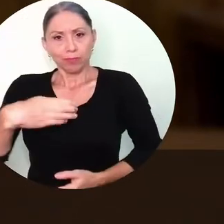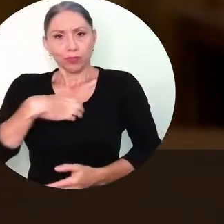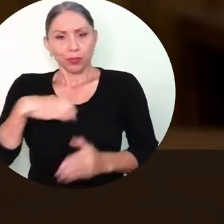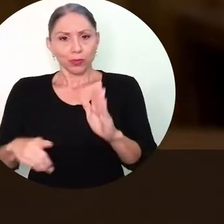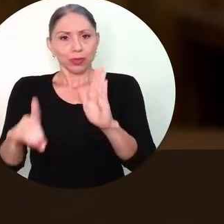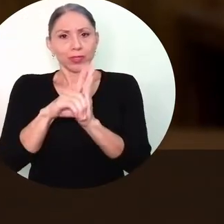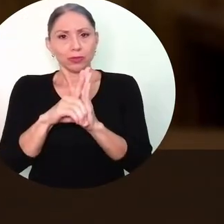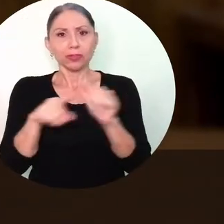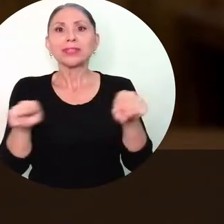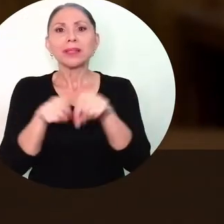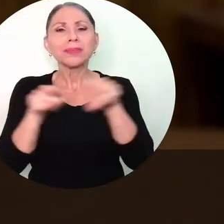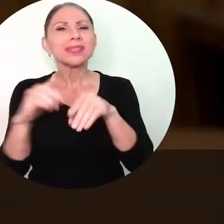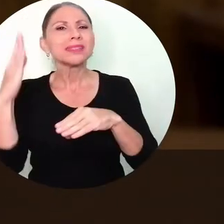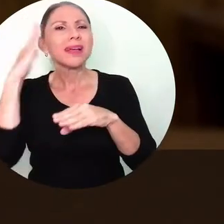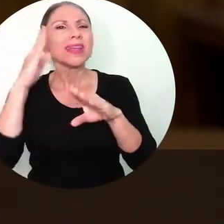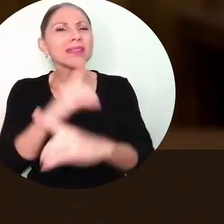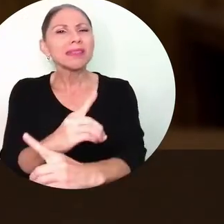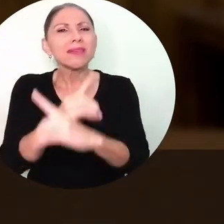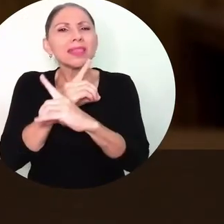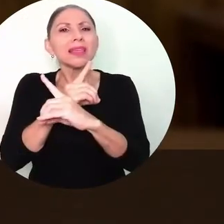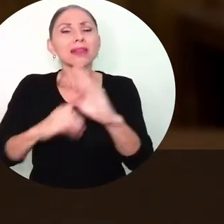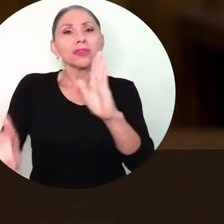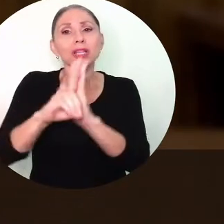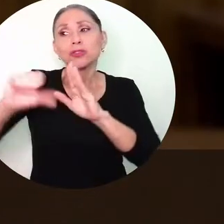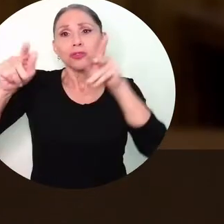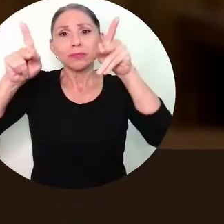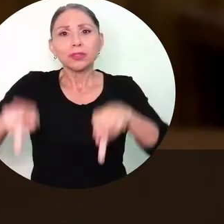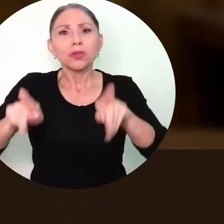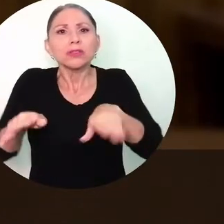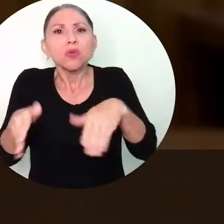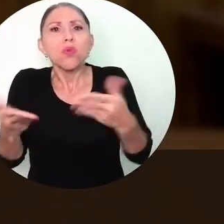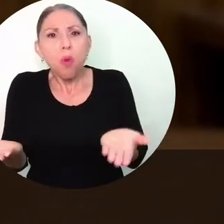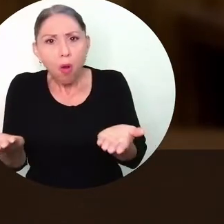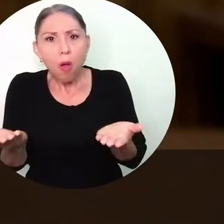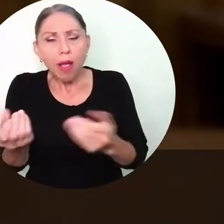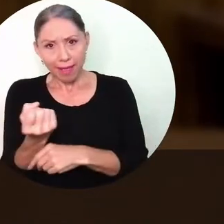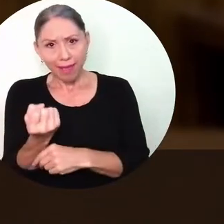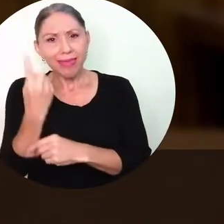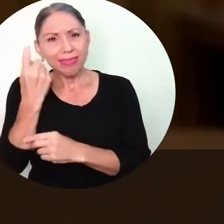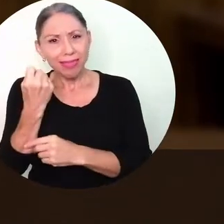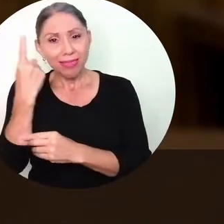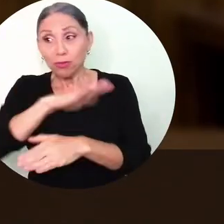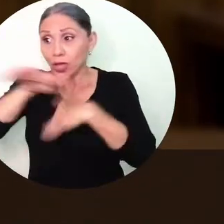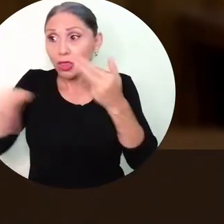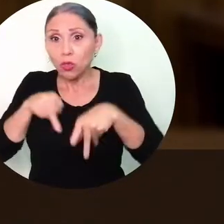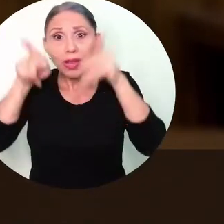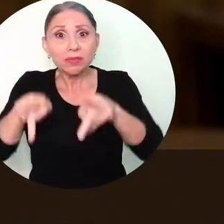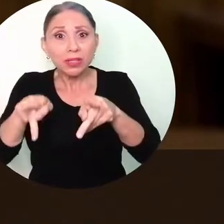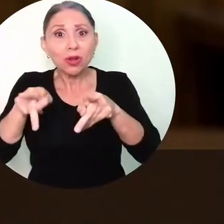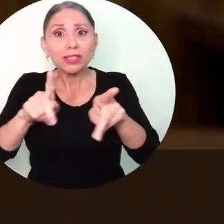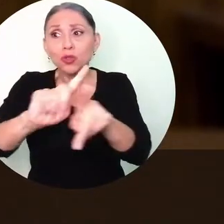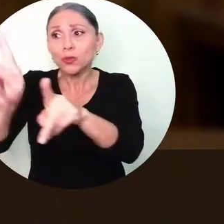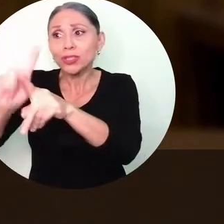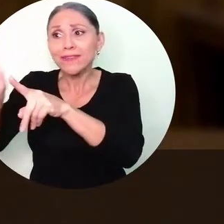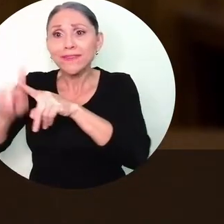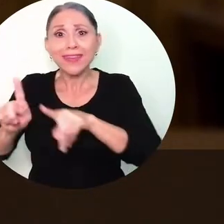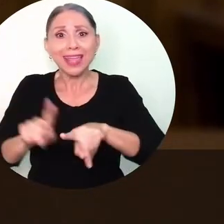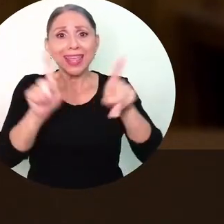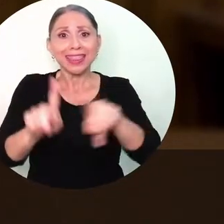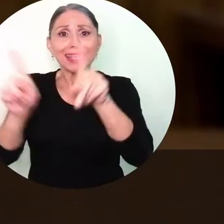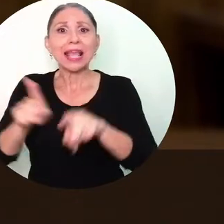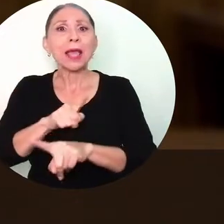propios derechos, sino saber cómo defender los derechos de las demás personas, entendiendo que todas las personas somos